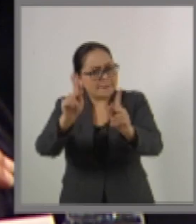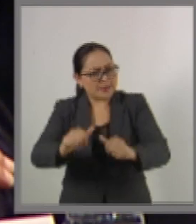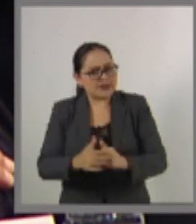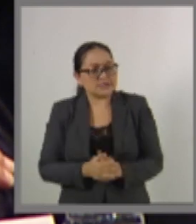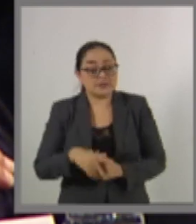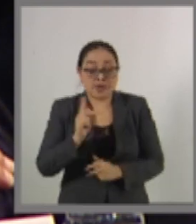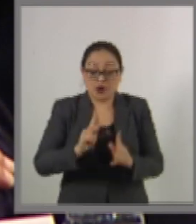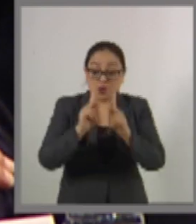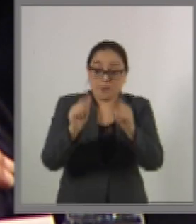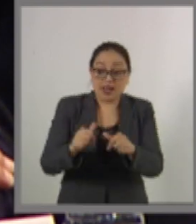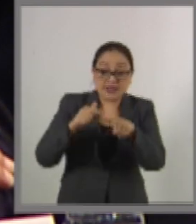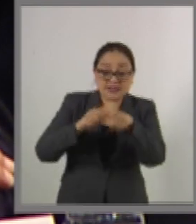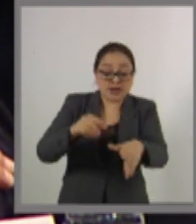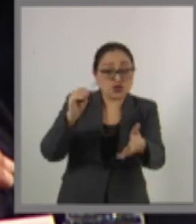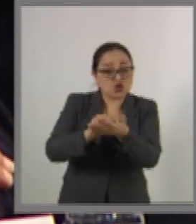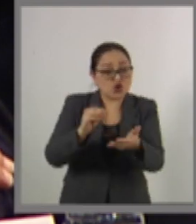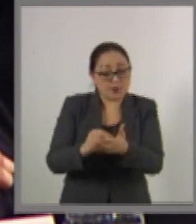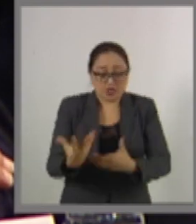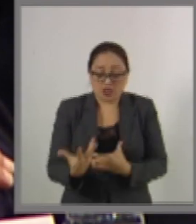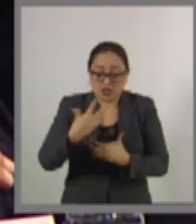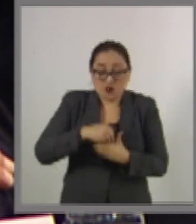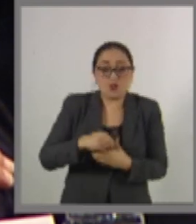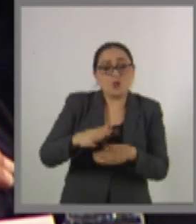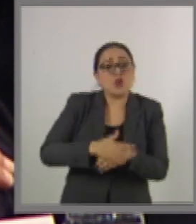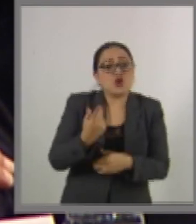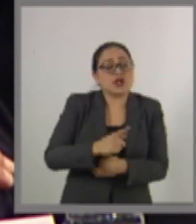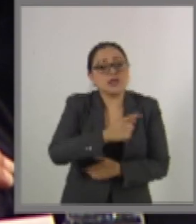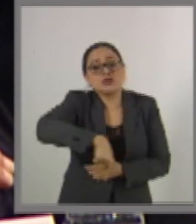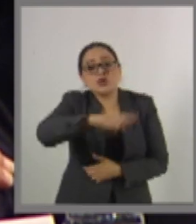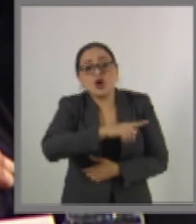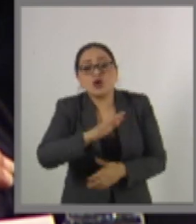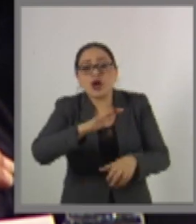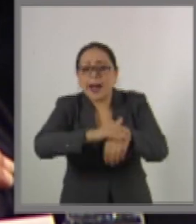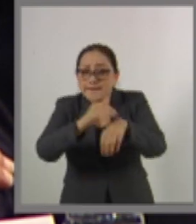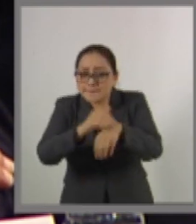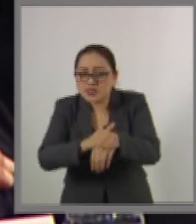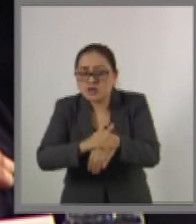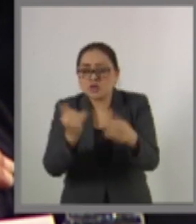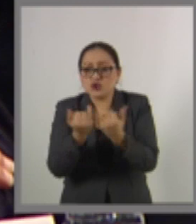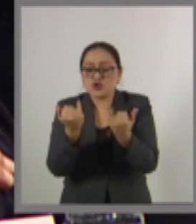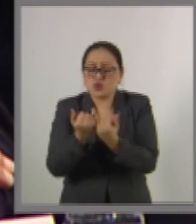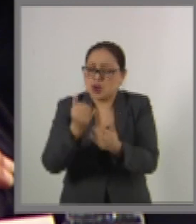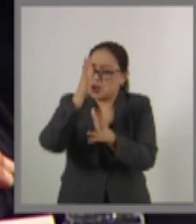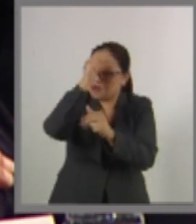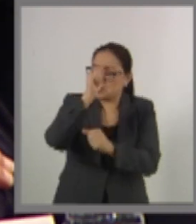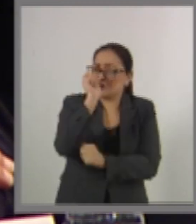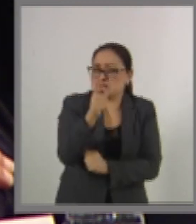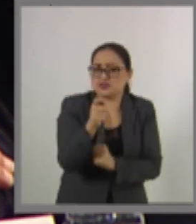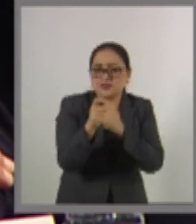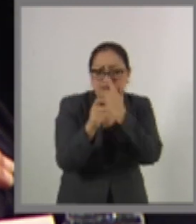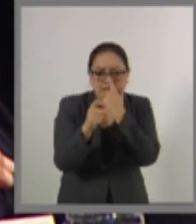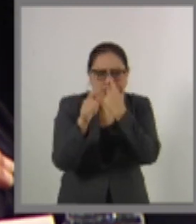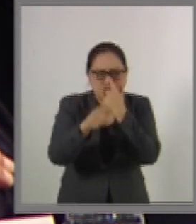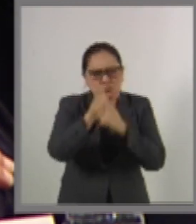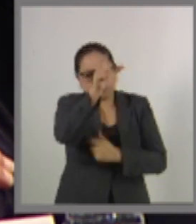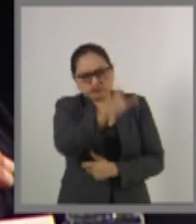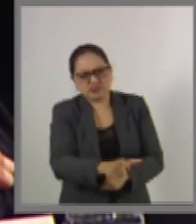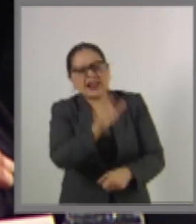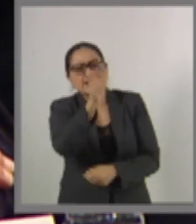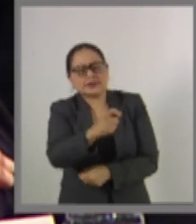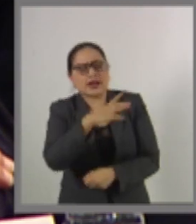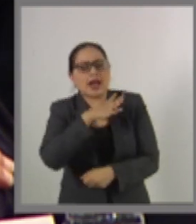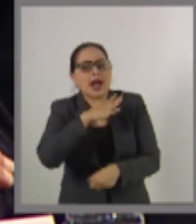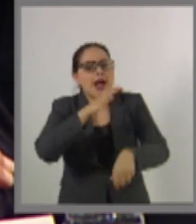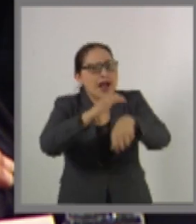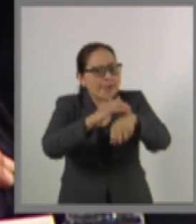paz debe continuar contigo toda vez que tus amigos y todos coincidimos en que eres un gran amigo,